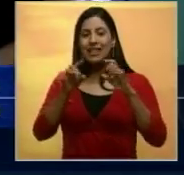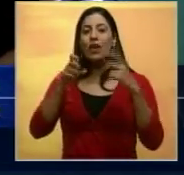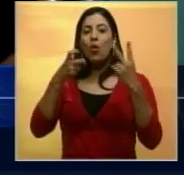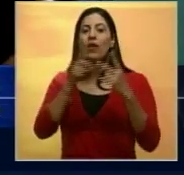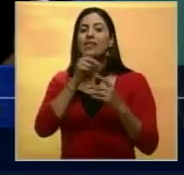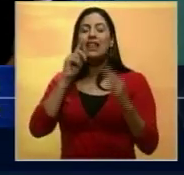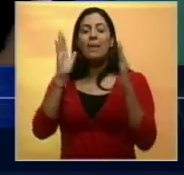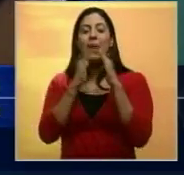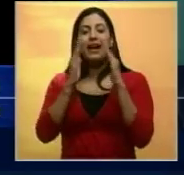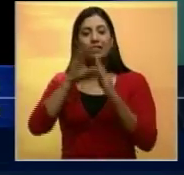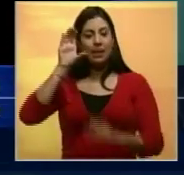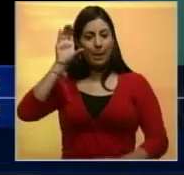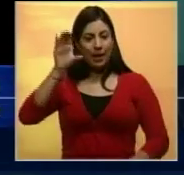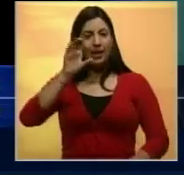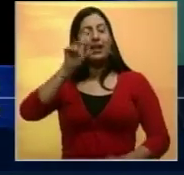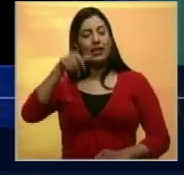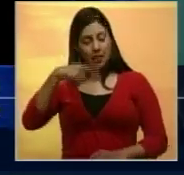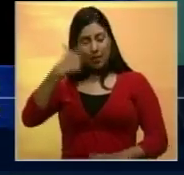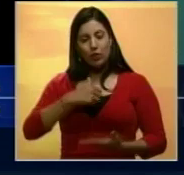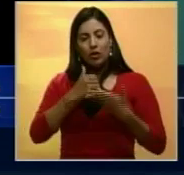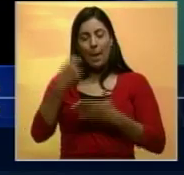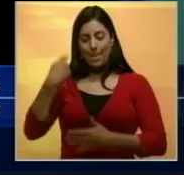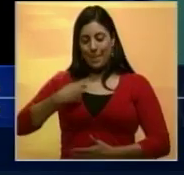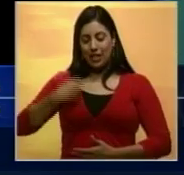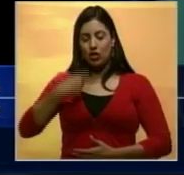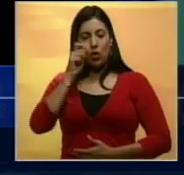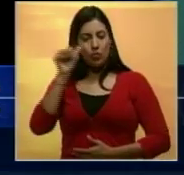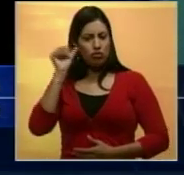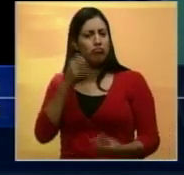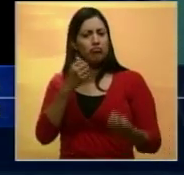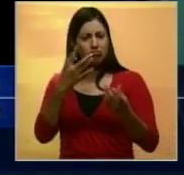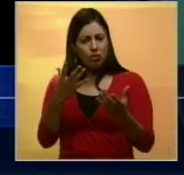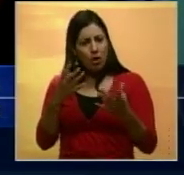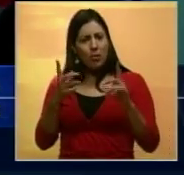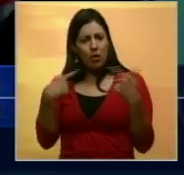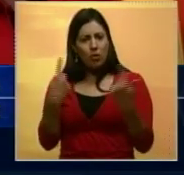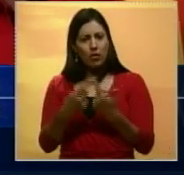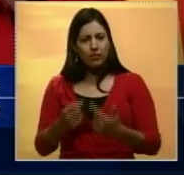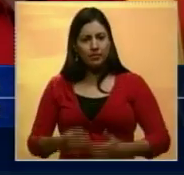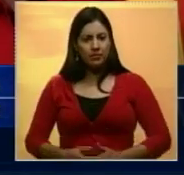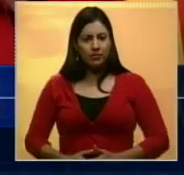la patria, así como también el beneficio a pensionados y pensionadas de la entidad.